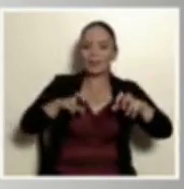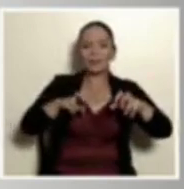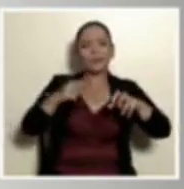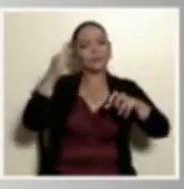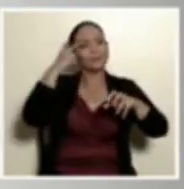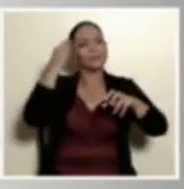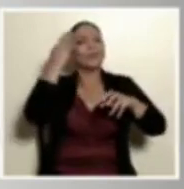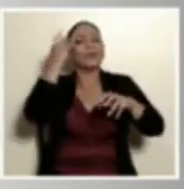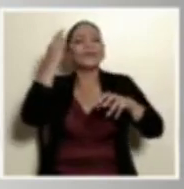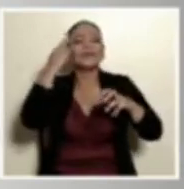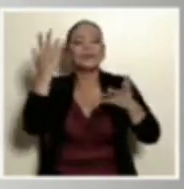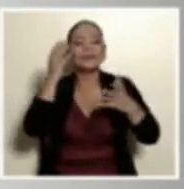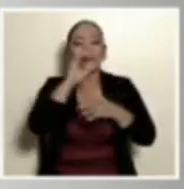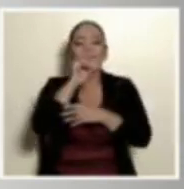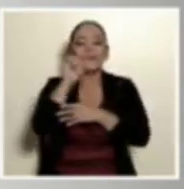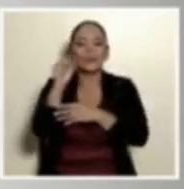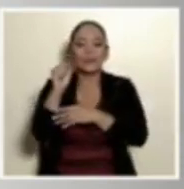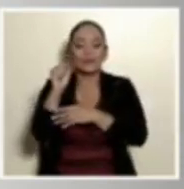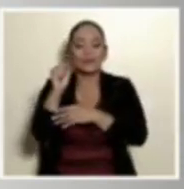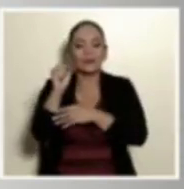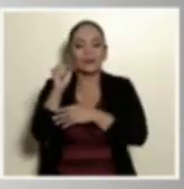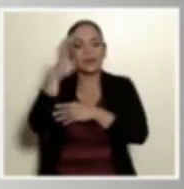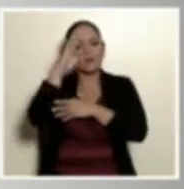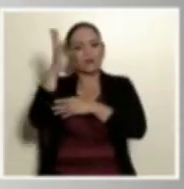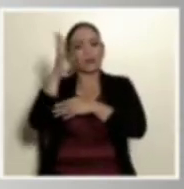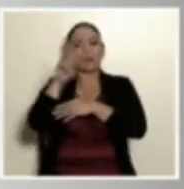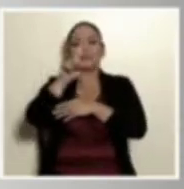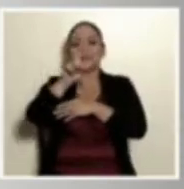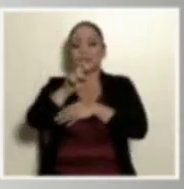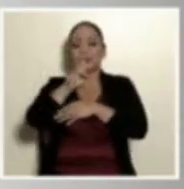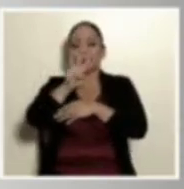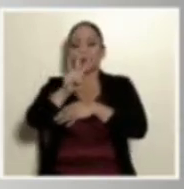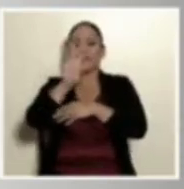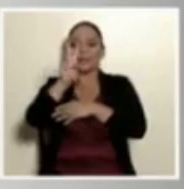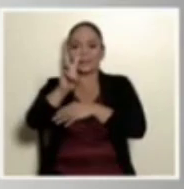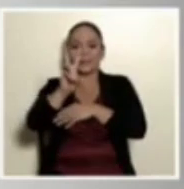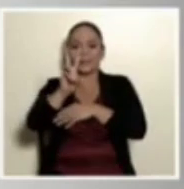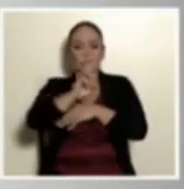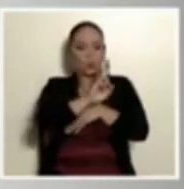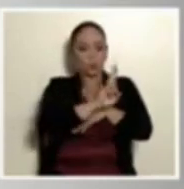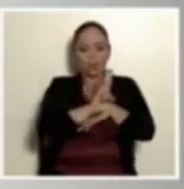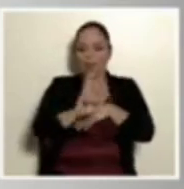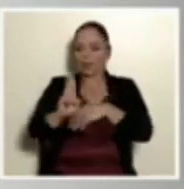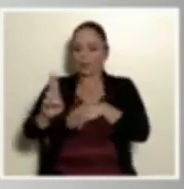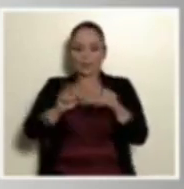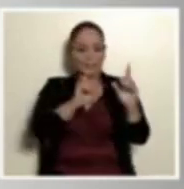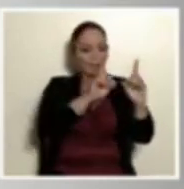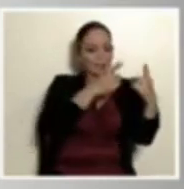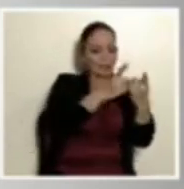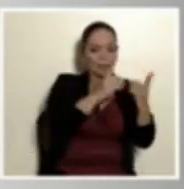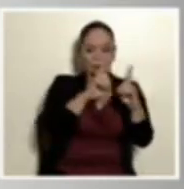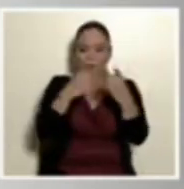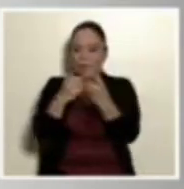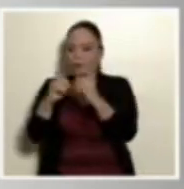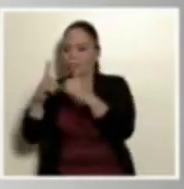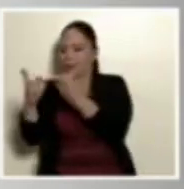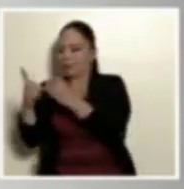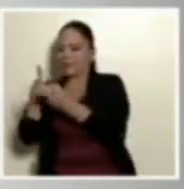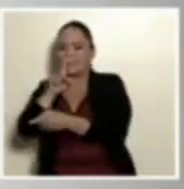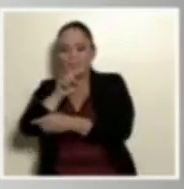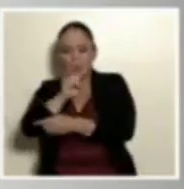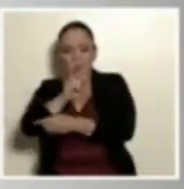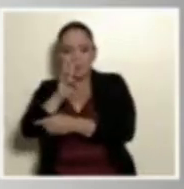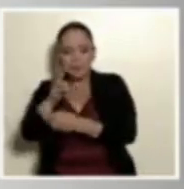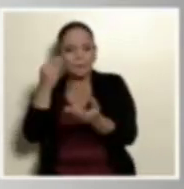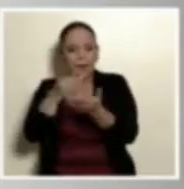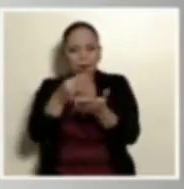Social inventó tener 146 unidades de compra? ¿Qué sentido tiene